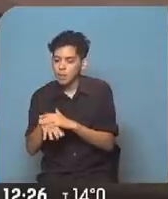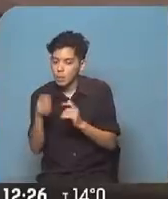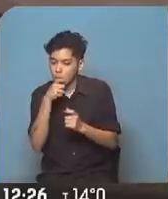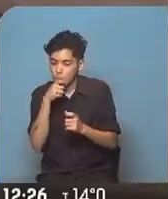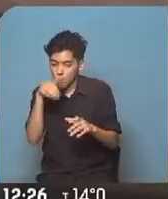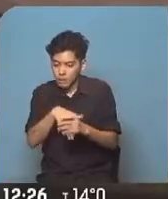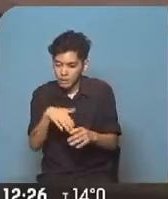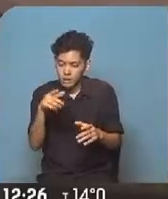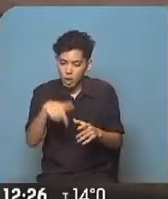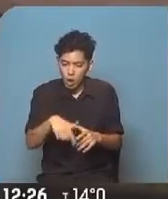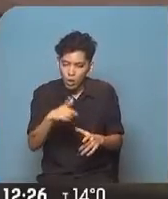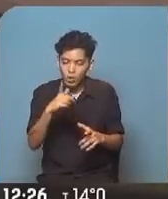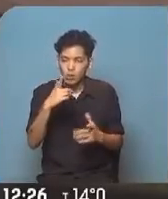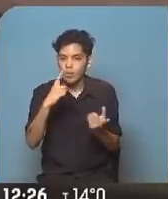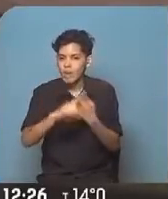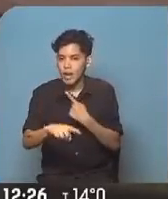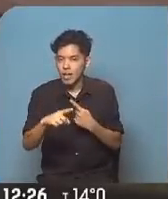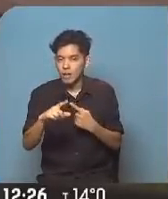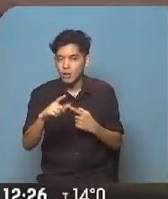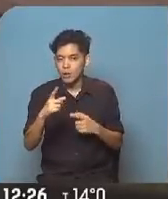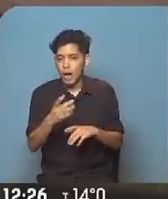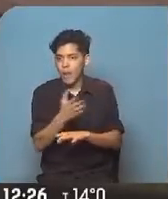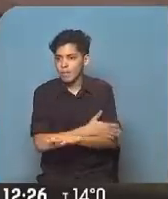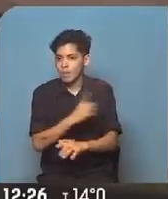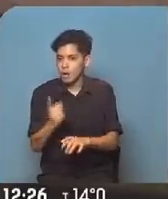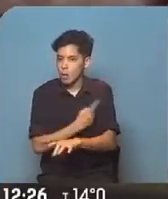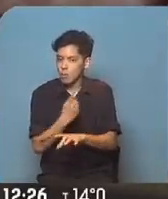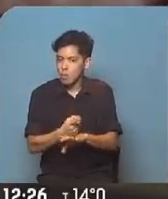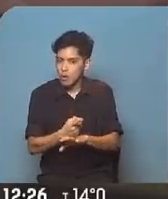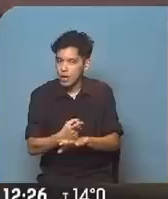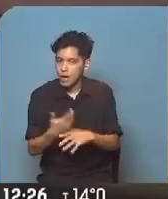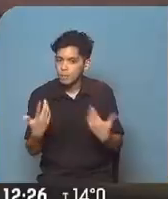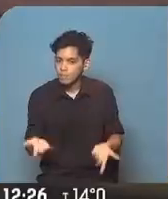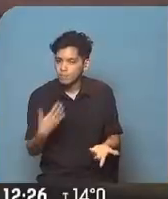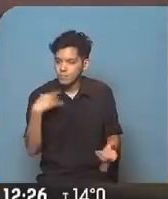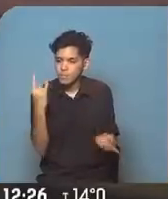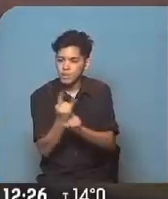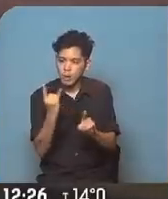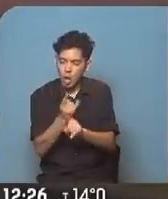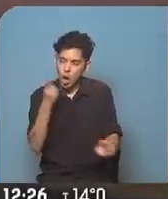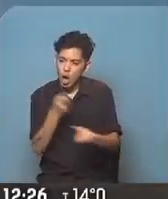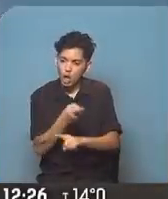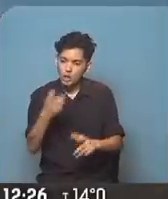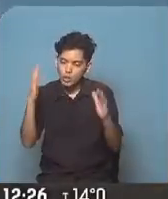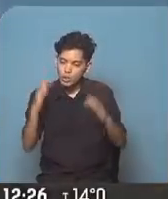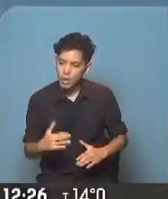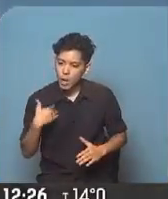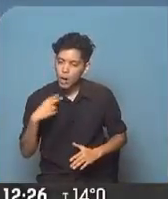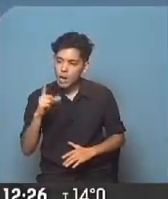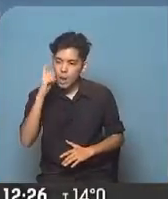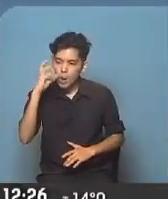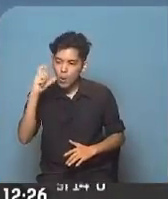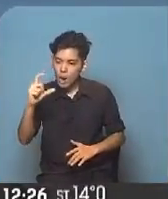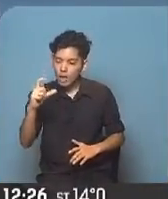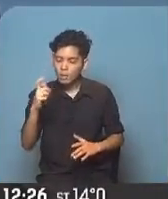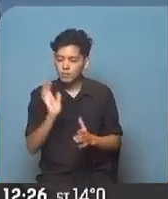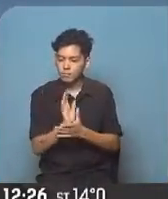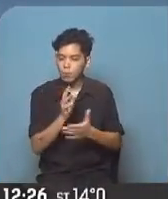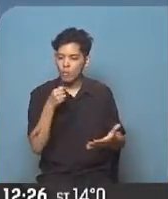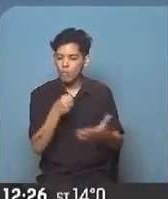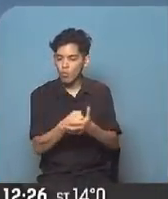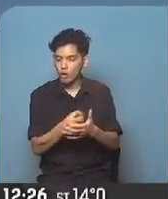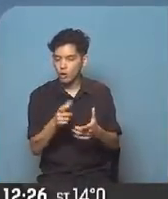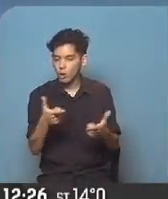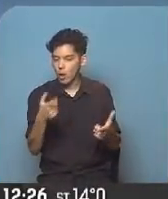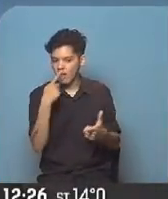haciendo hoy, que es intervenir de forma contundente. Ahora, siempre y cuando sea contra desarme de LEVAX. Es un callejón sin salida, porque si vos bajás las tasas,